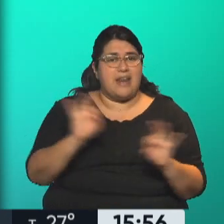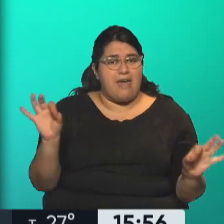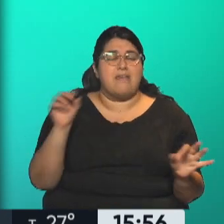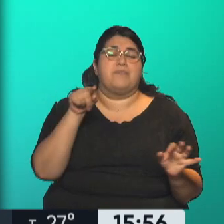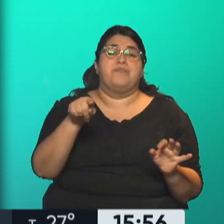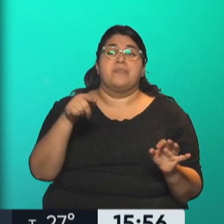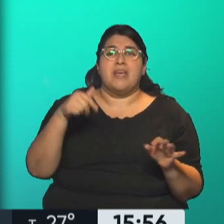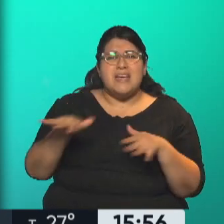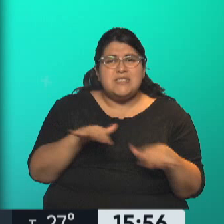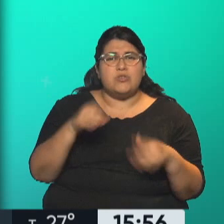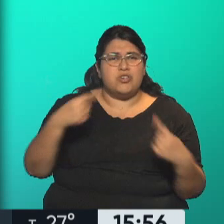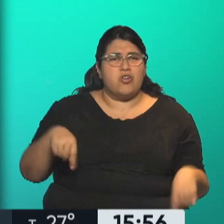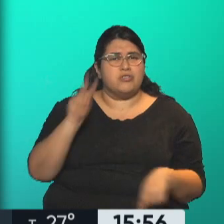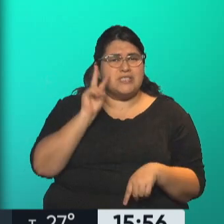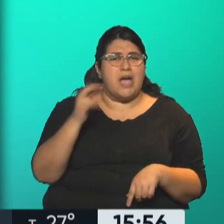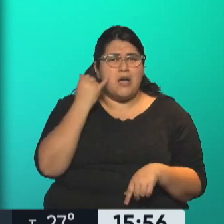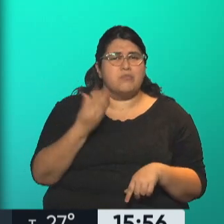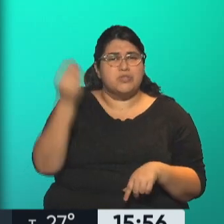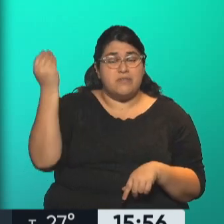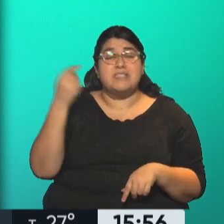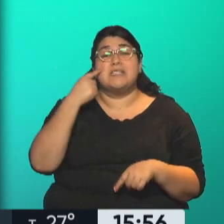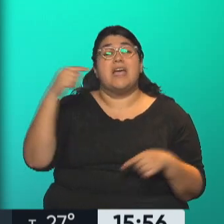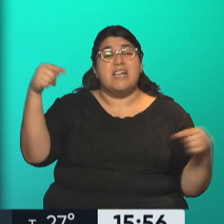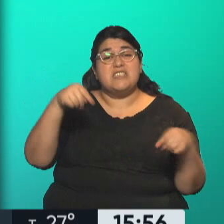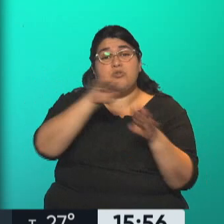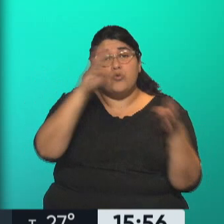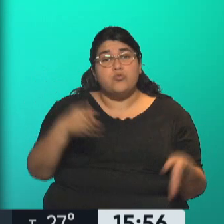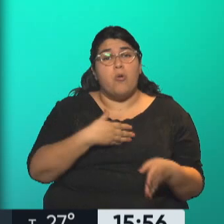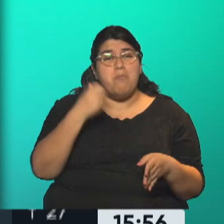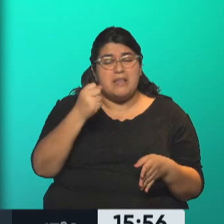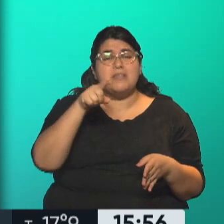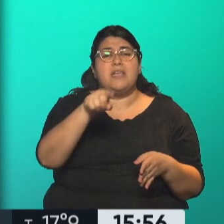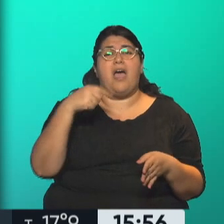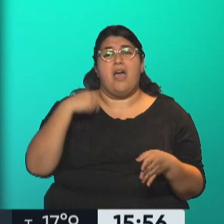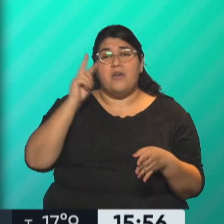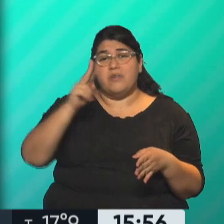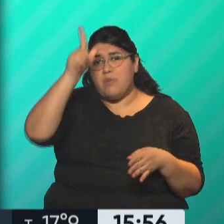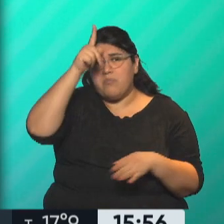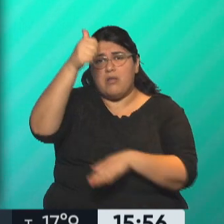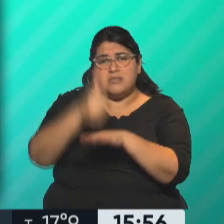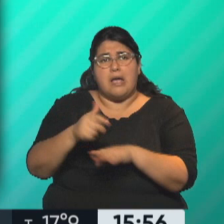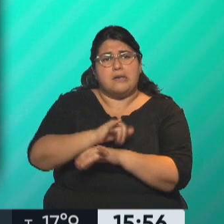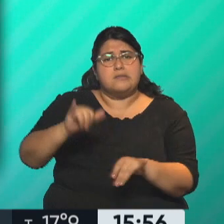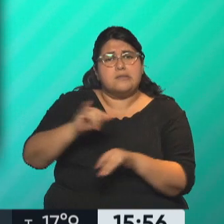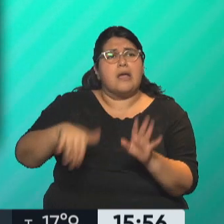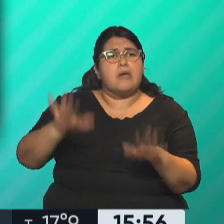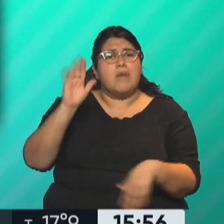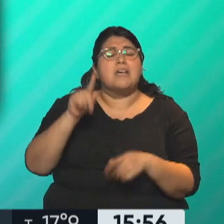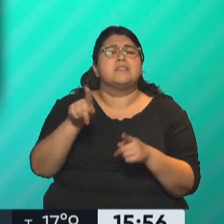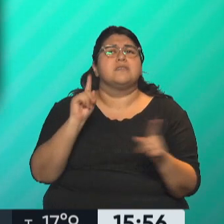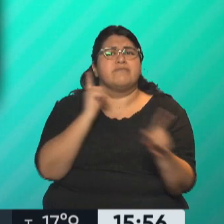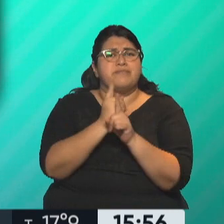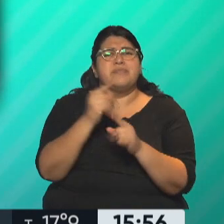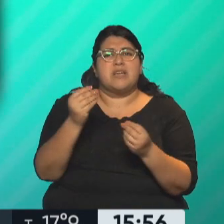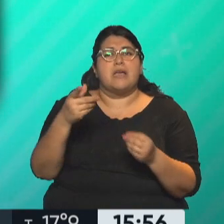hemos llegado a ver en el caso del instituto patria a un policía de la ciudad que confraternizaba con un energúmeno que me